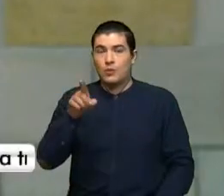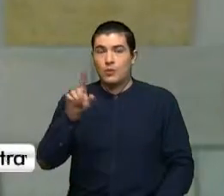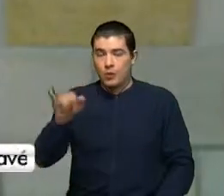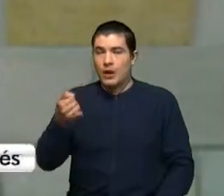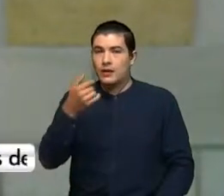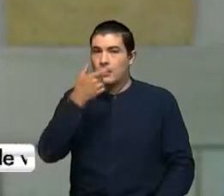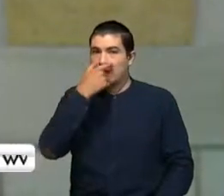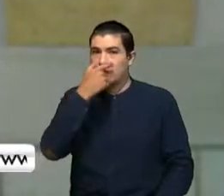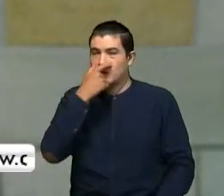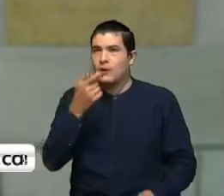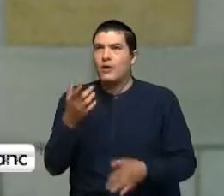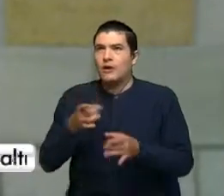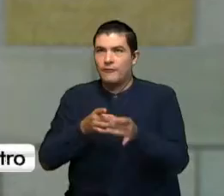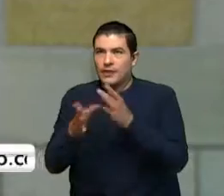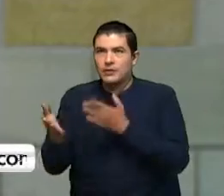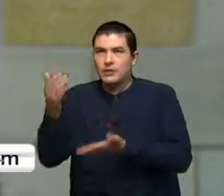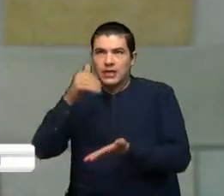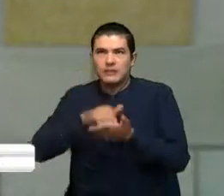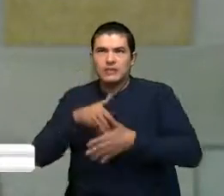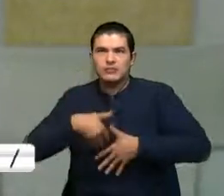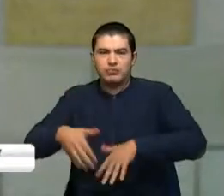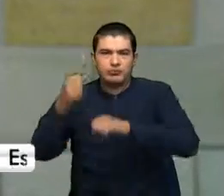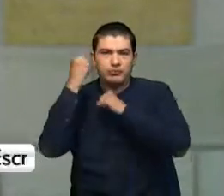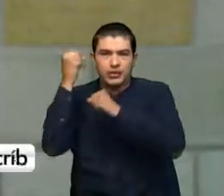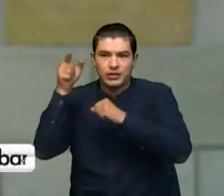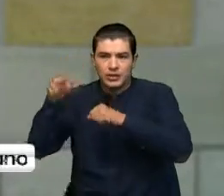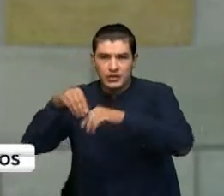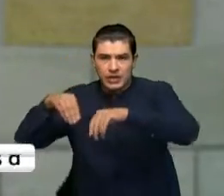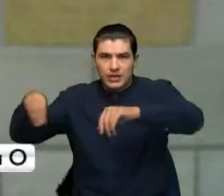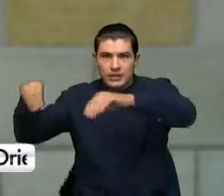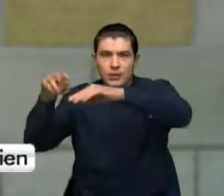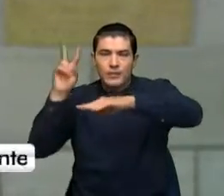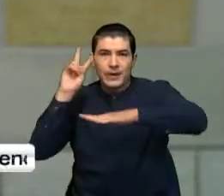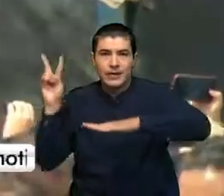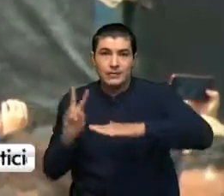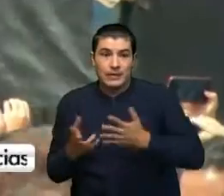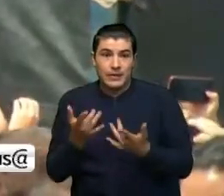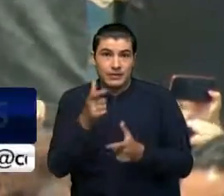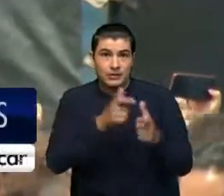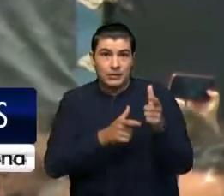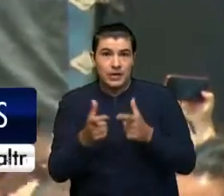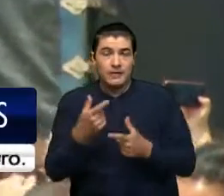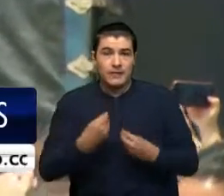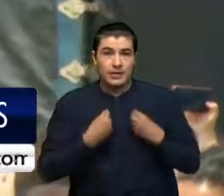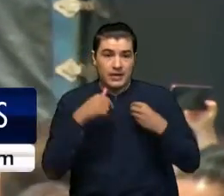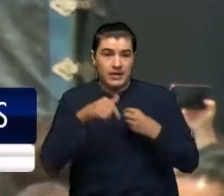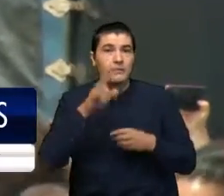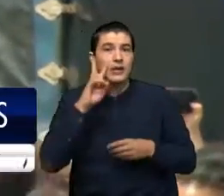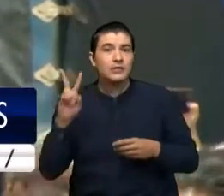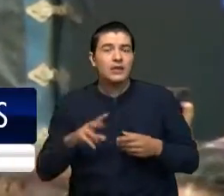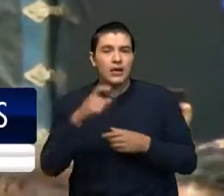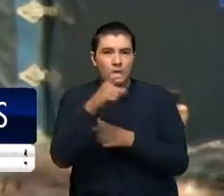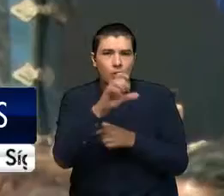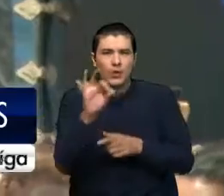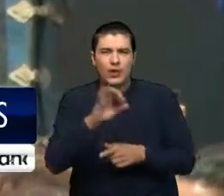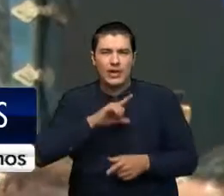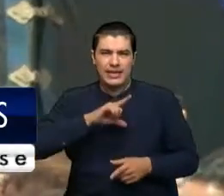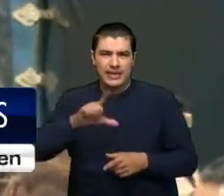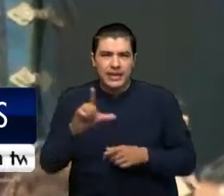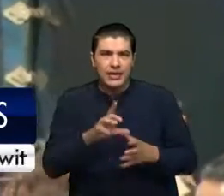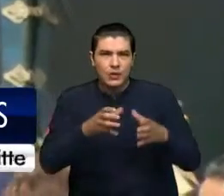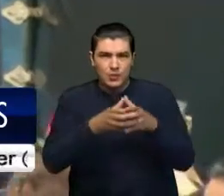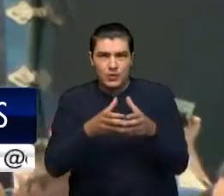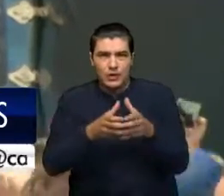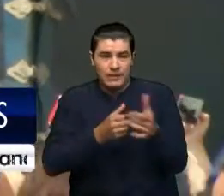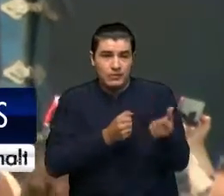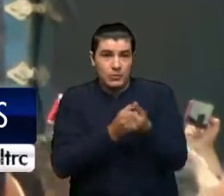una nueva fecha de movilizaciones en territorio venezolano. Pero lo que esperan los venezolanos acá en Cúcuta y en zona de frontera, y líderes o voceros de la oposición, es